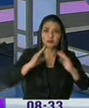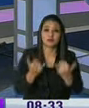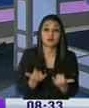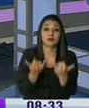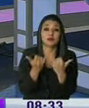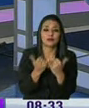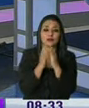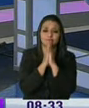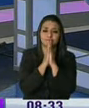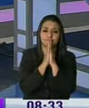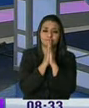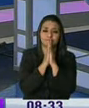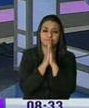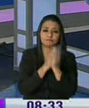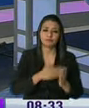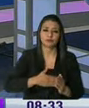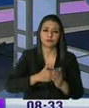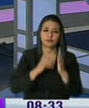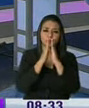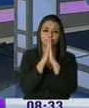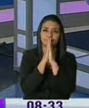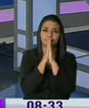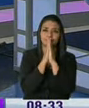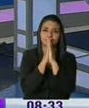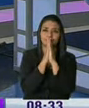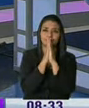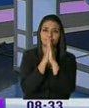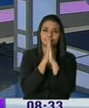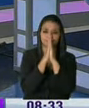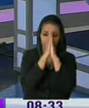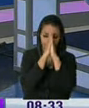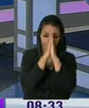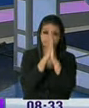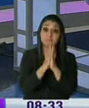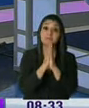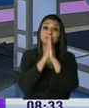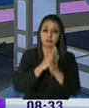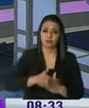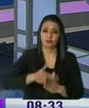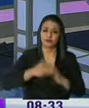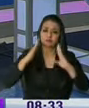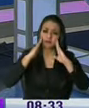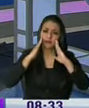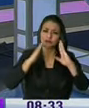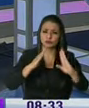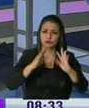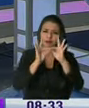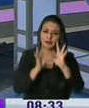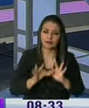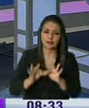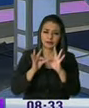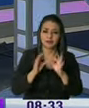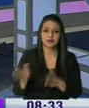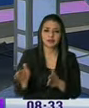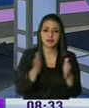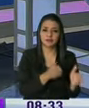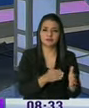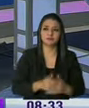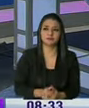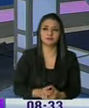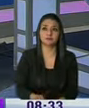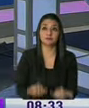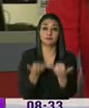tipo, así, estoy saludando, así, así, para que por favor nos hagan caso y les den el caso a ustedes. Bueno, ahora